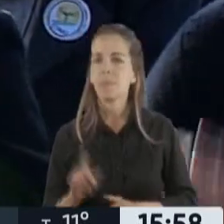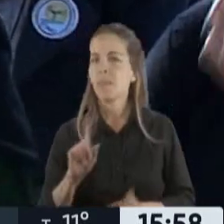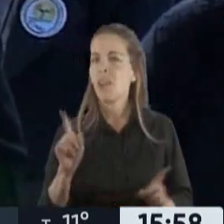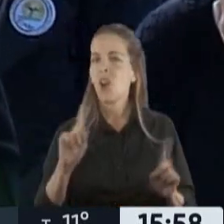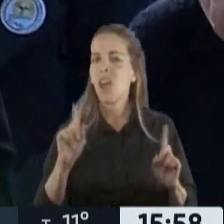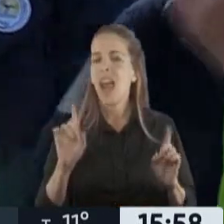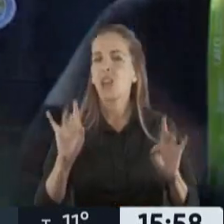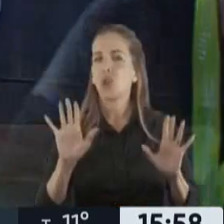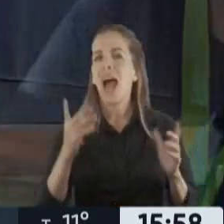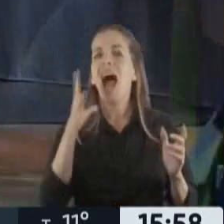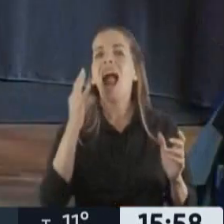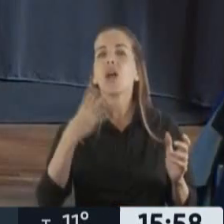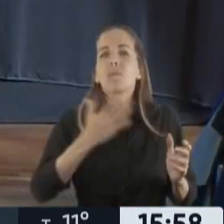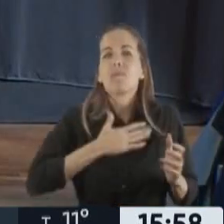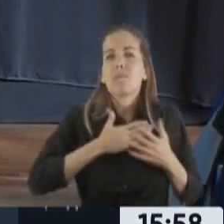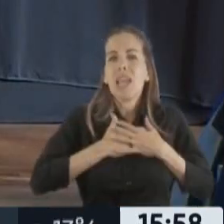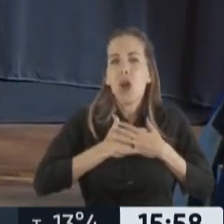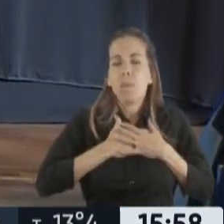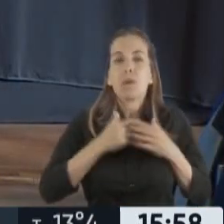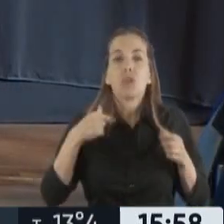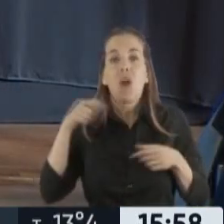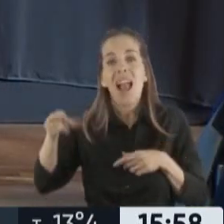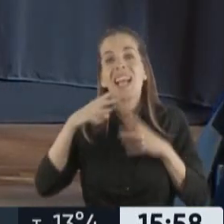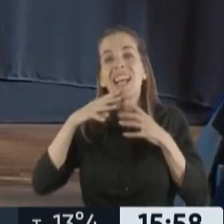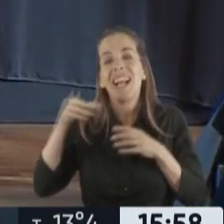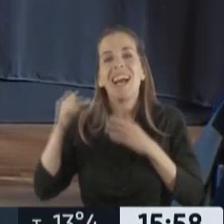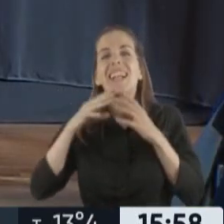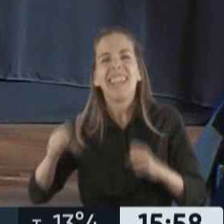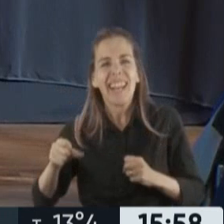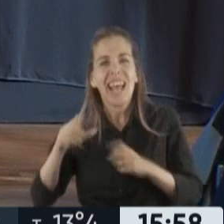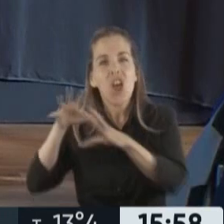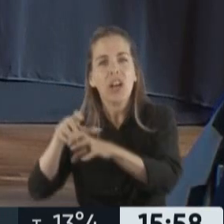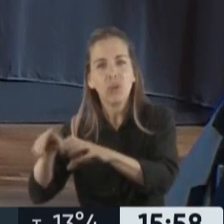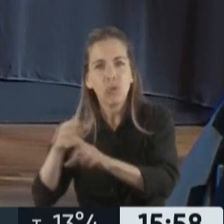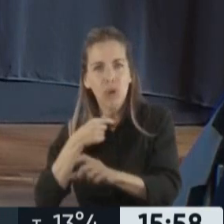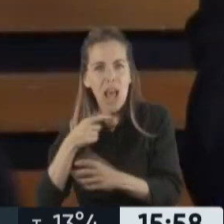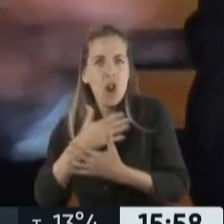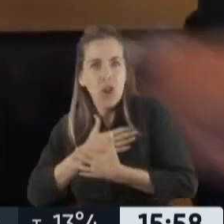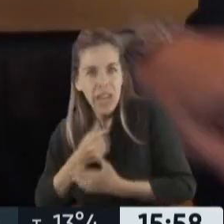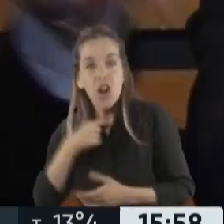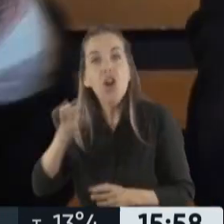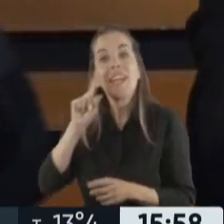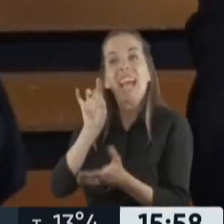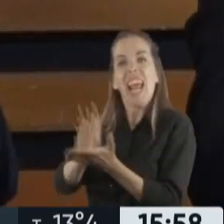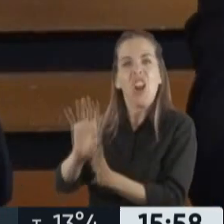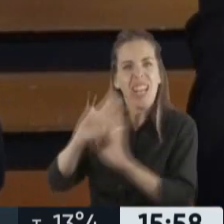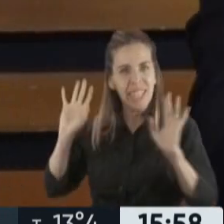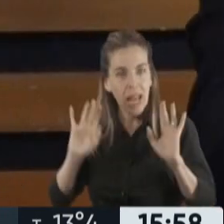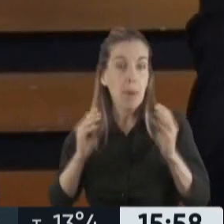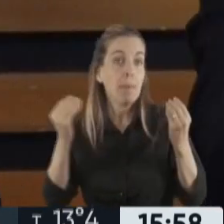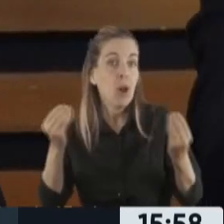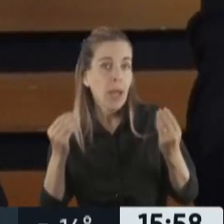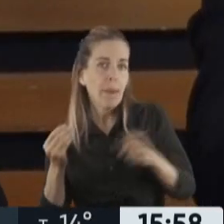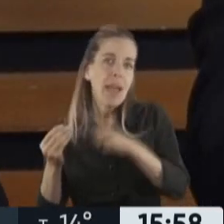No se trataba de una cuestión personal de que quiero mucho al secretario de Agricultura Familiar y no quería que lo echen. Se trataba de que sabía que tenía un secretario de Agricultura Familiar